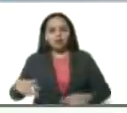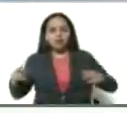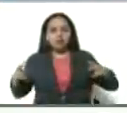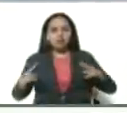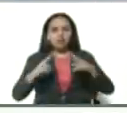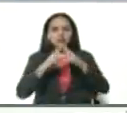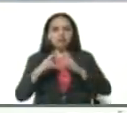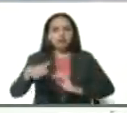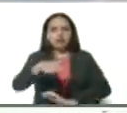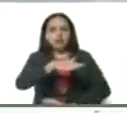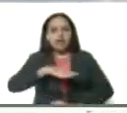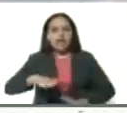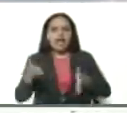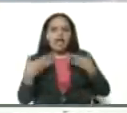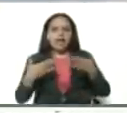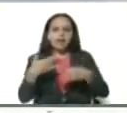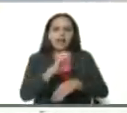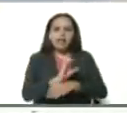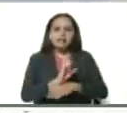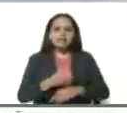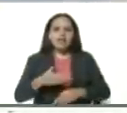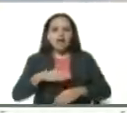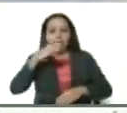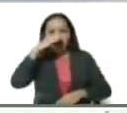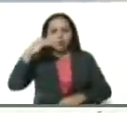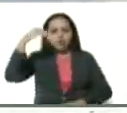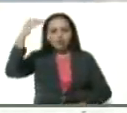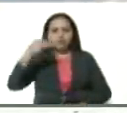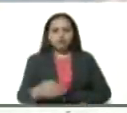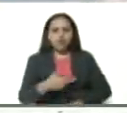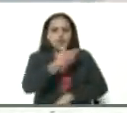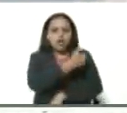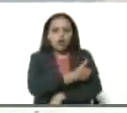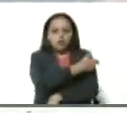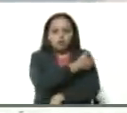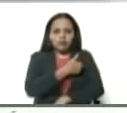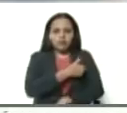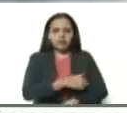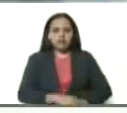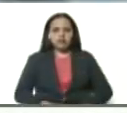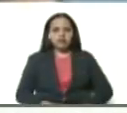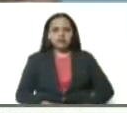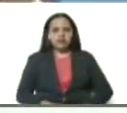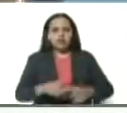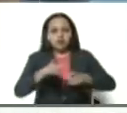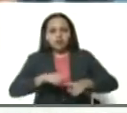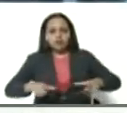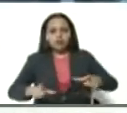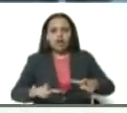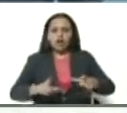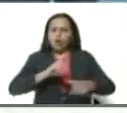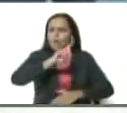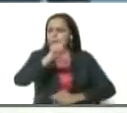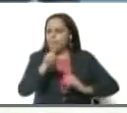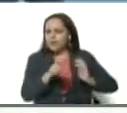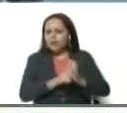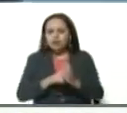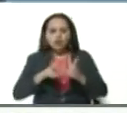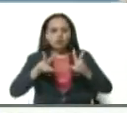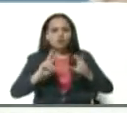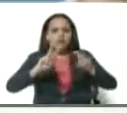en el área de emergencia de adultos del Hospital Francisco Urdaneta Delgado, un área totalmente nueva,